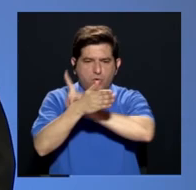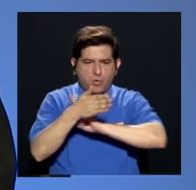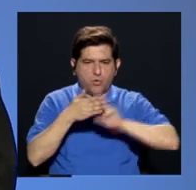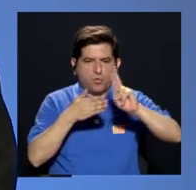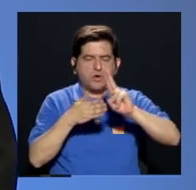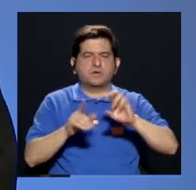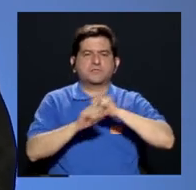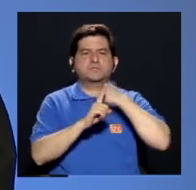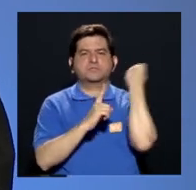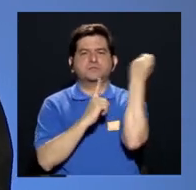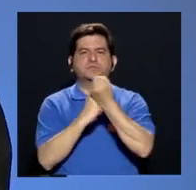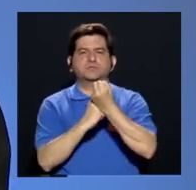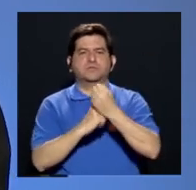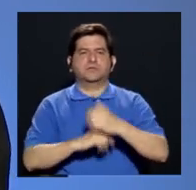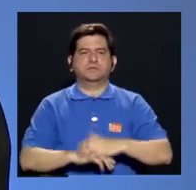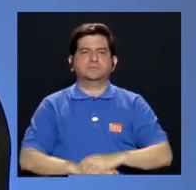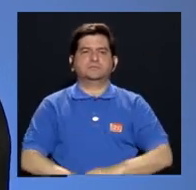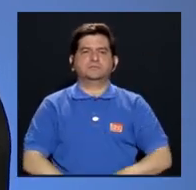universidad-sociedad.